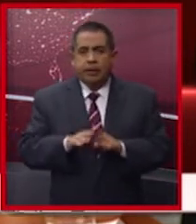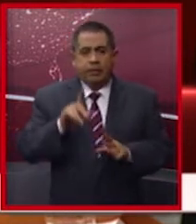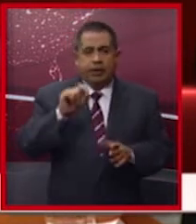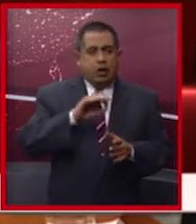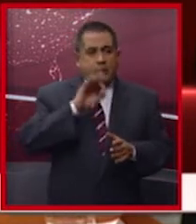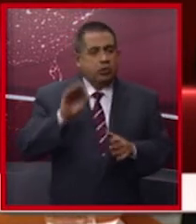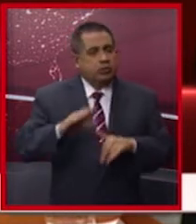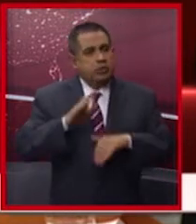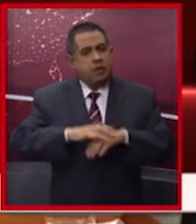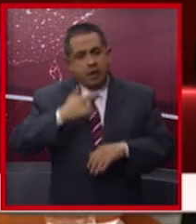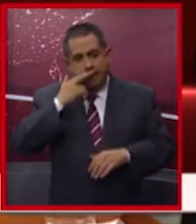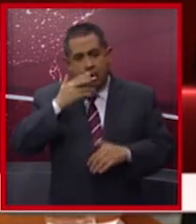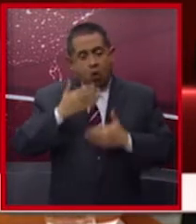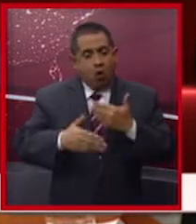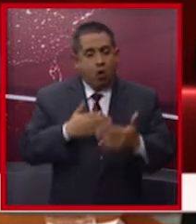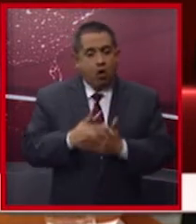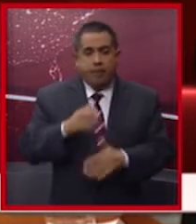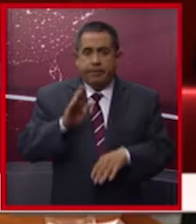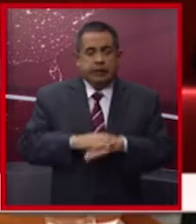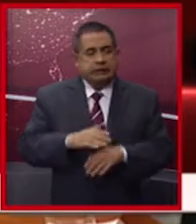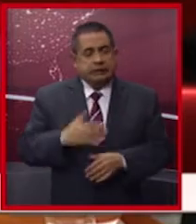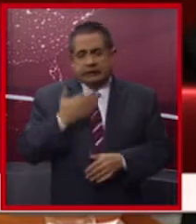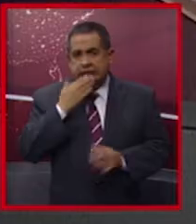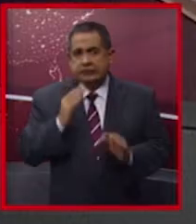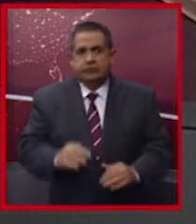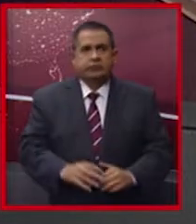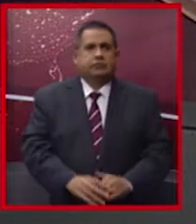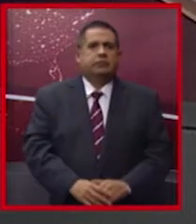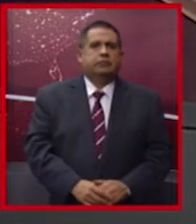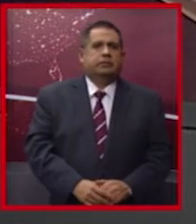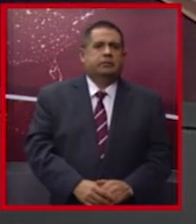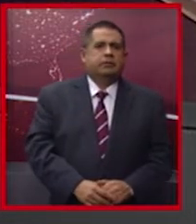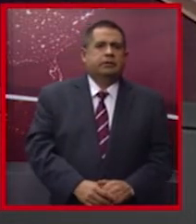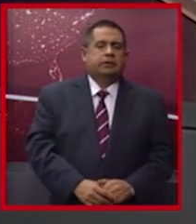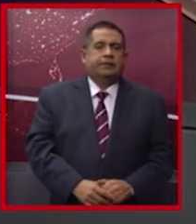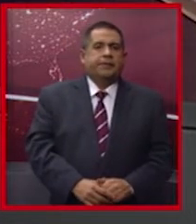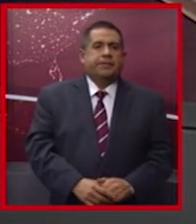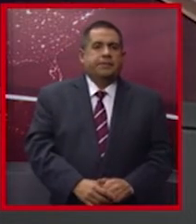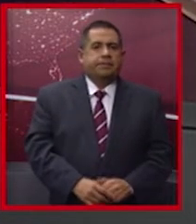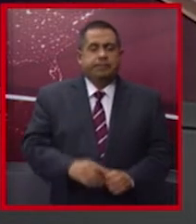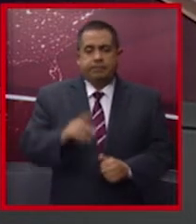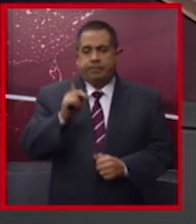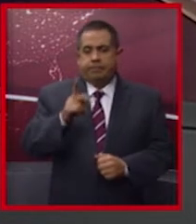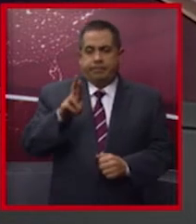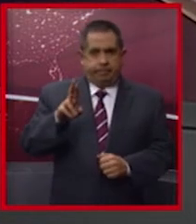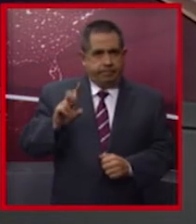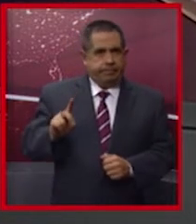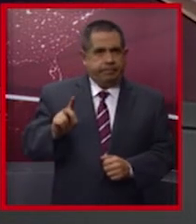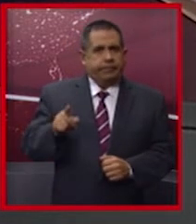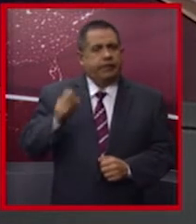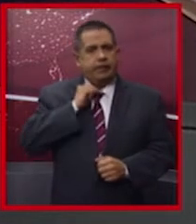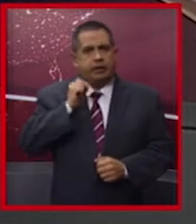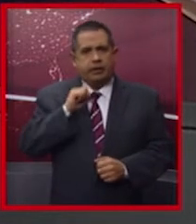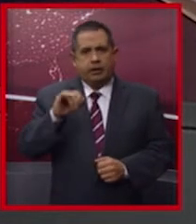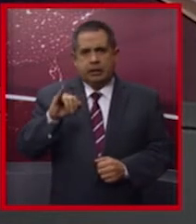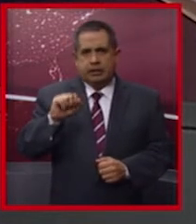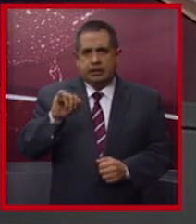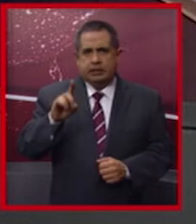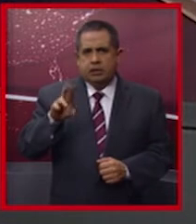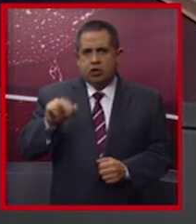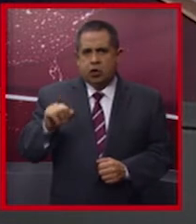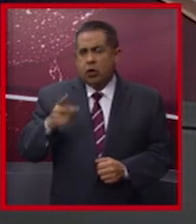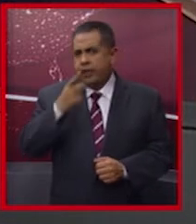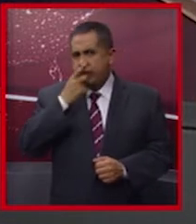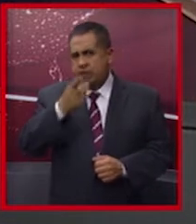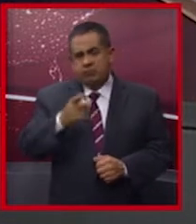más sostenible y por lo tanto más sana. Por el Partido de la Revolución Democrática, el senador Isidro Pedraza Chávez se pronunció por